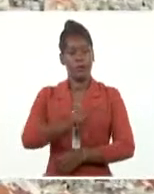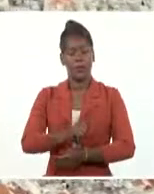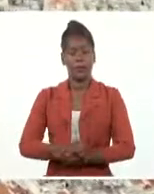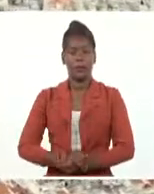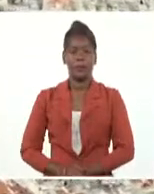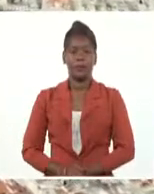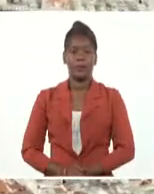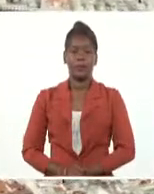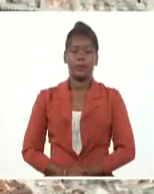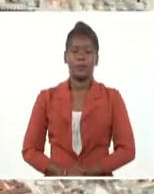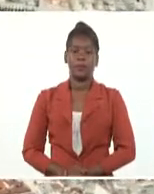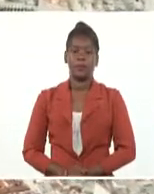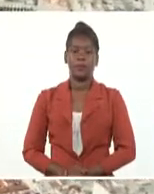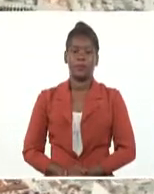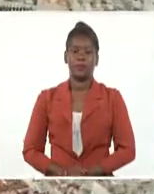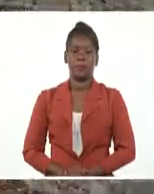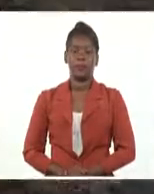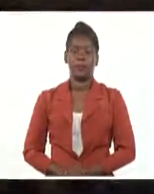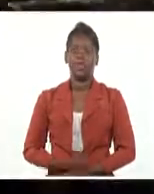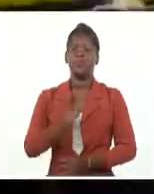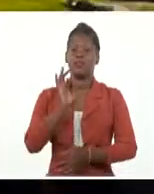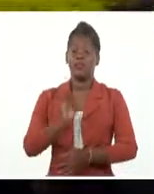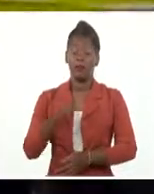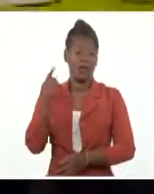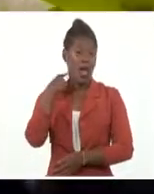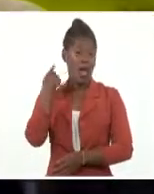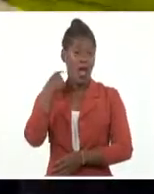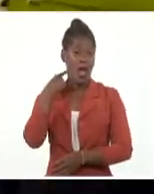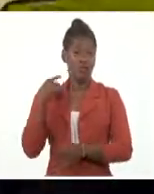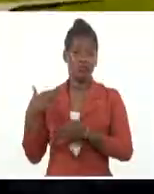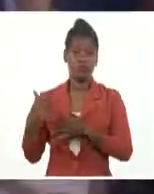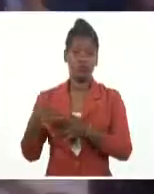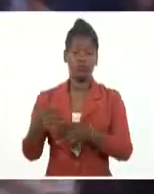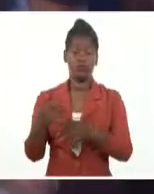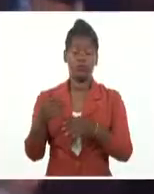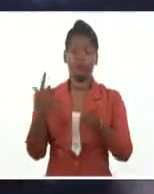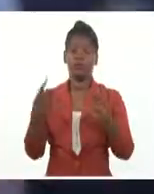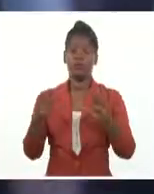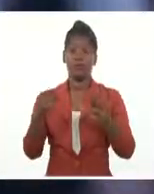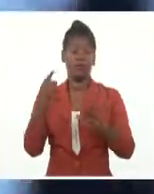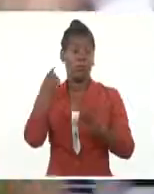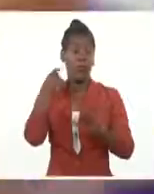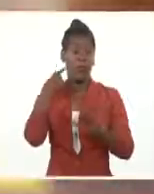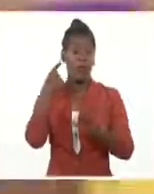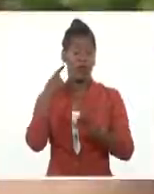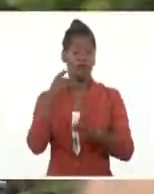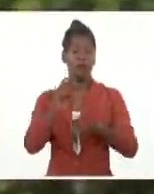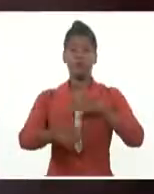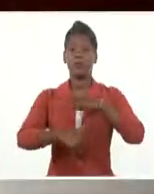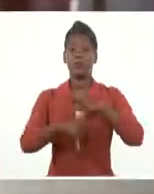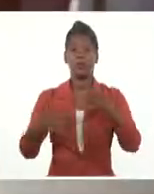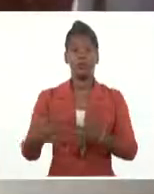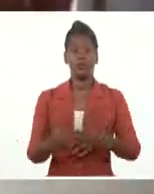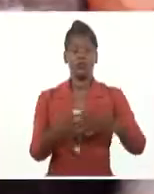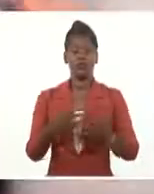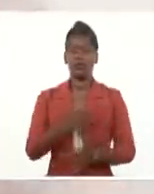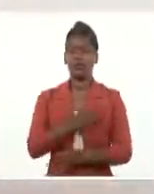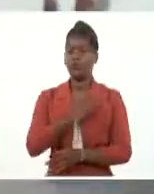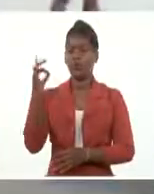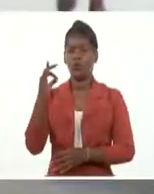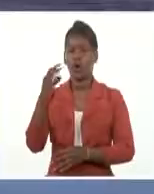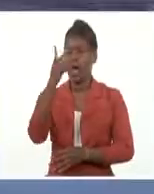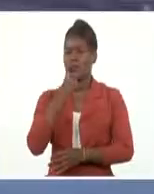Si a quienes han gobernado Estados Unidos en los últimos 60 años les hubiera importado el pueblo cubano, hace mucho tiempo no existiría